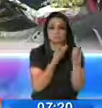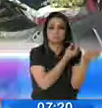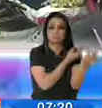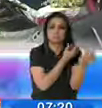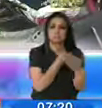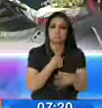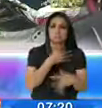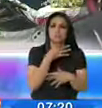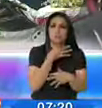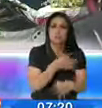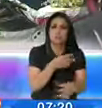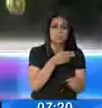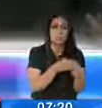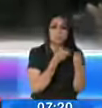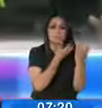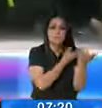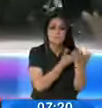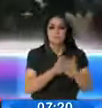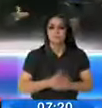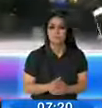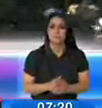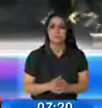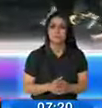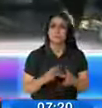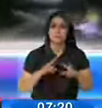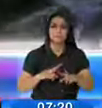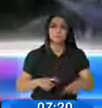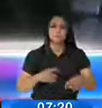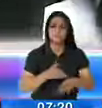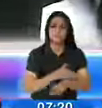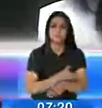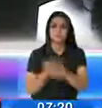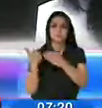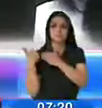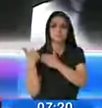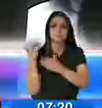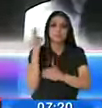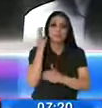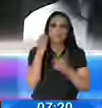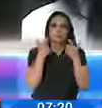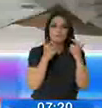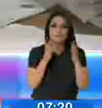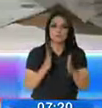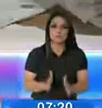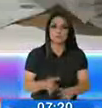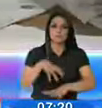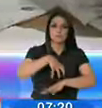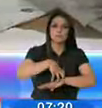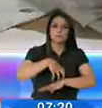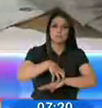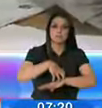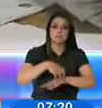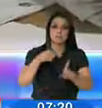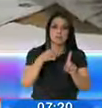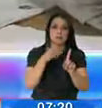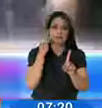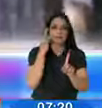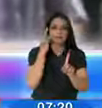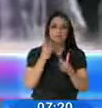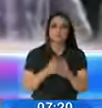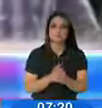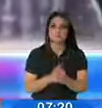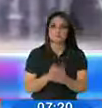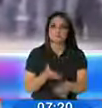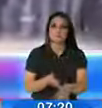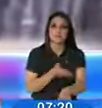con muchísimo gusto he asistido. Esta investigación previa está a cargo de la fiscal provincial Tania Moreno y arrancó luego de que la asambleísta del